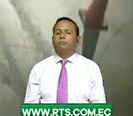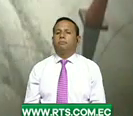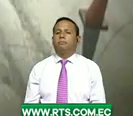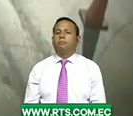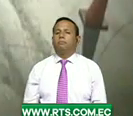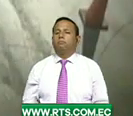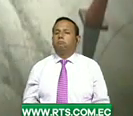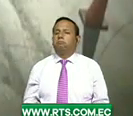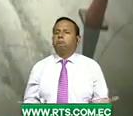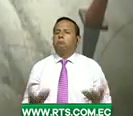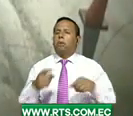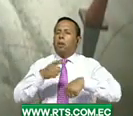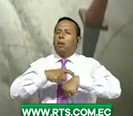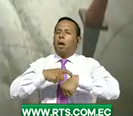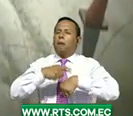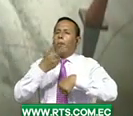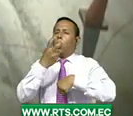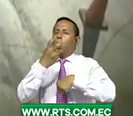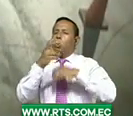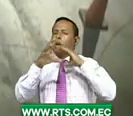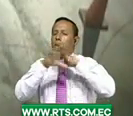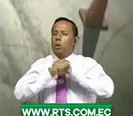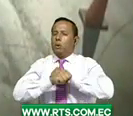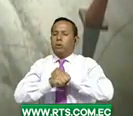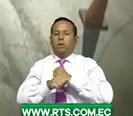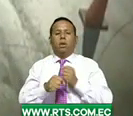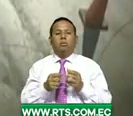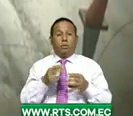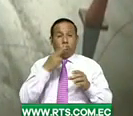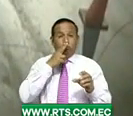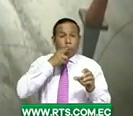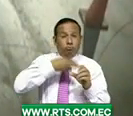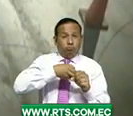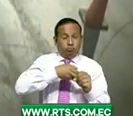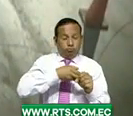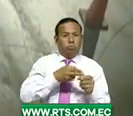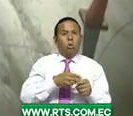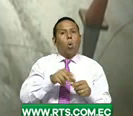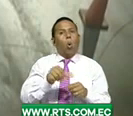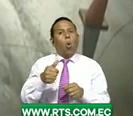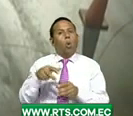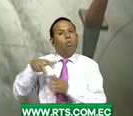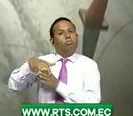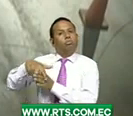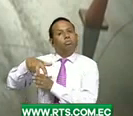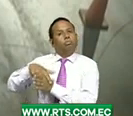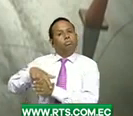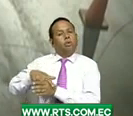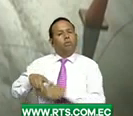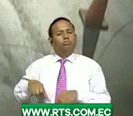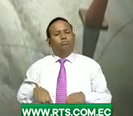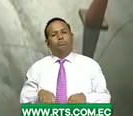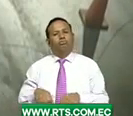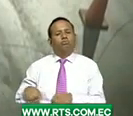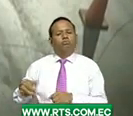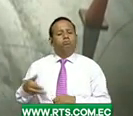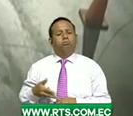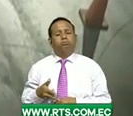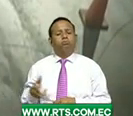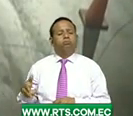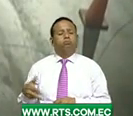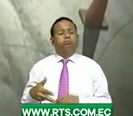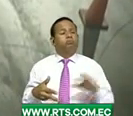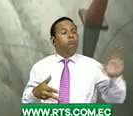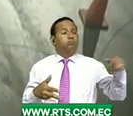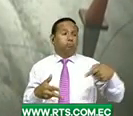Estaba por llegar la medianoche, de pronto arribó hasta la gasolinera una motocicleta con dos ocupantes. Antes de empezar el robo, pidieron tanquear